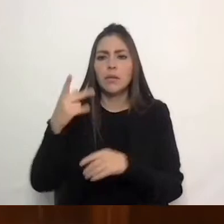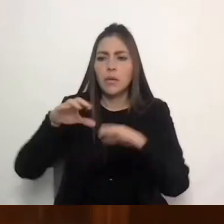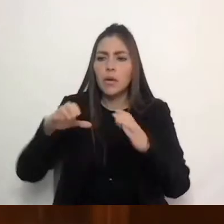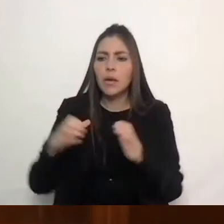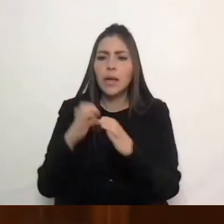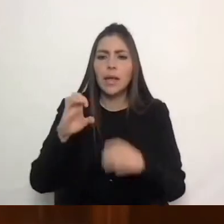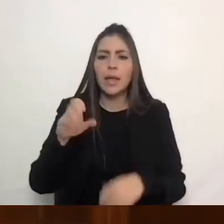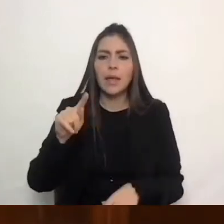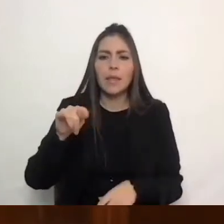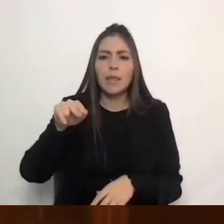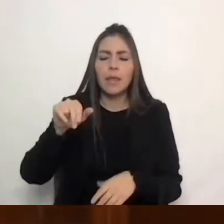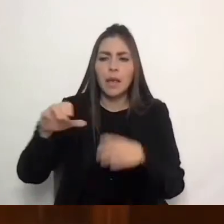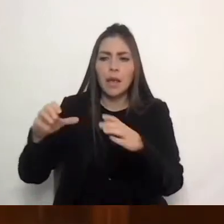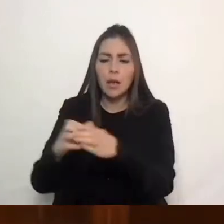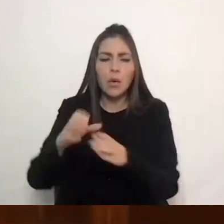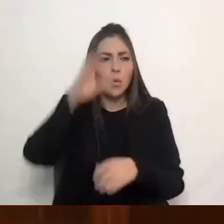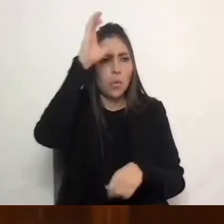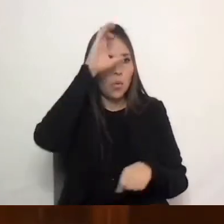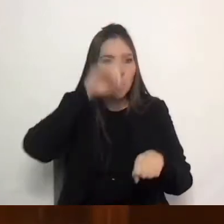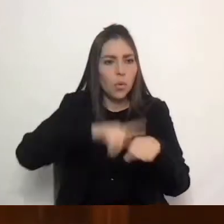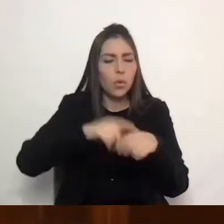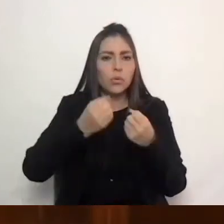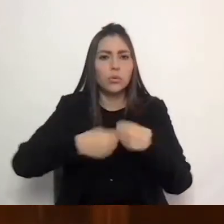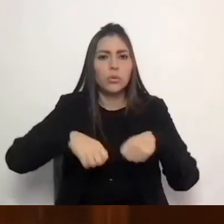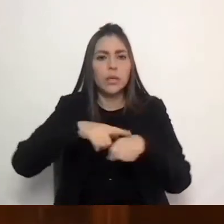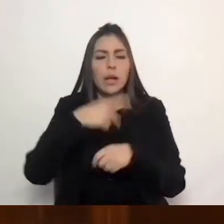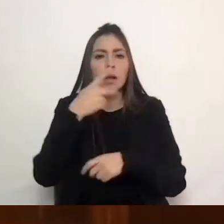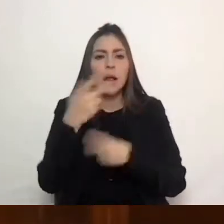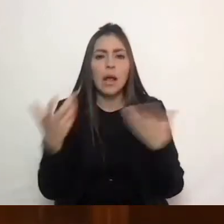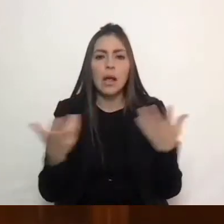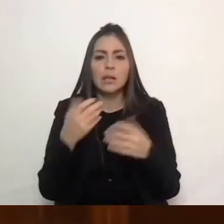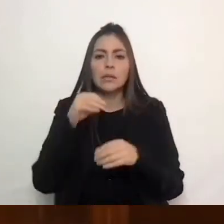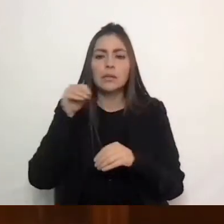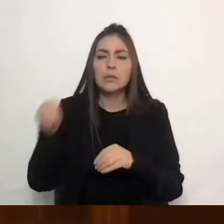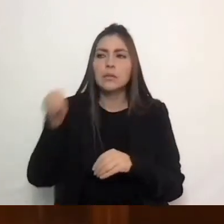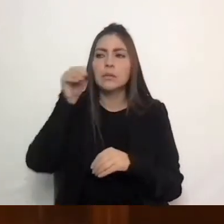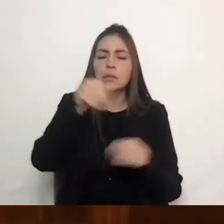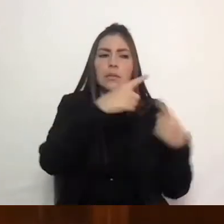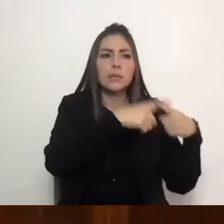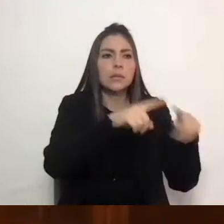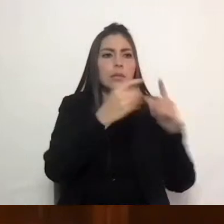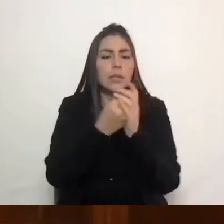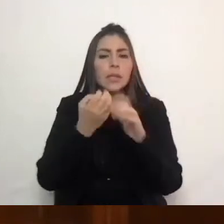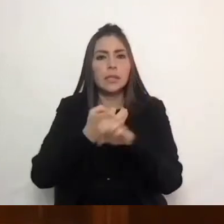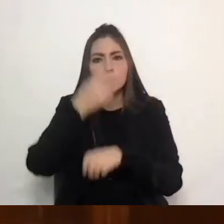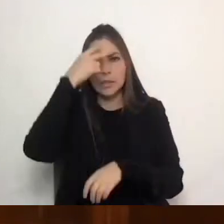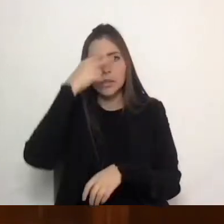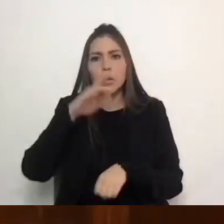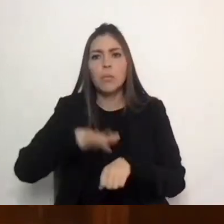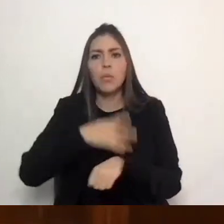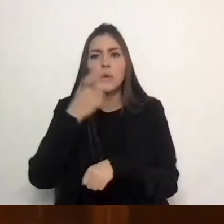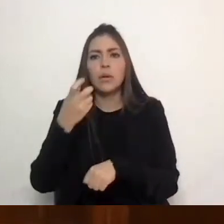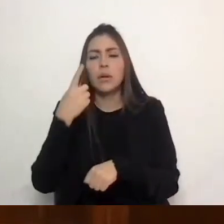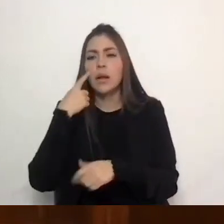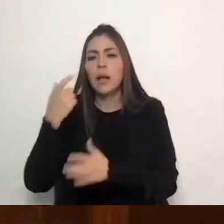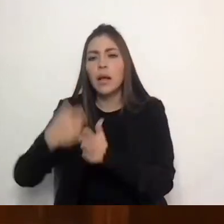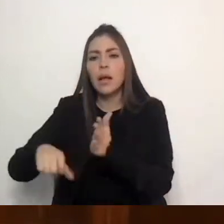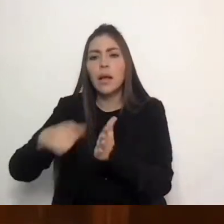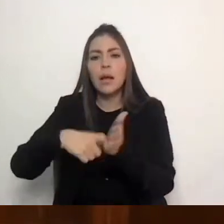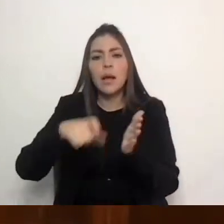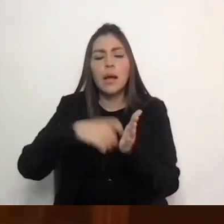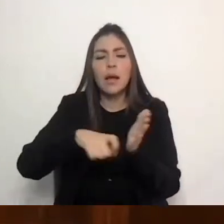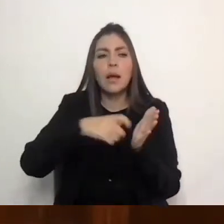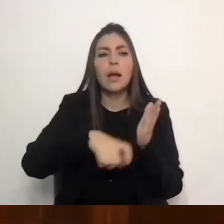que se ha forjado en el Estado de México, por lo que evidencia los cambios en el consumo privado y social, en